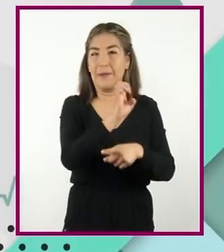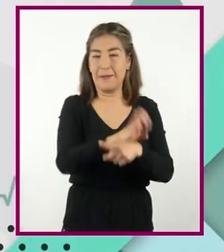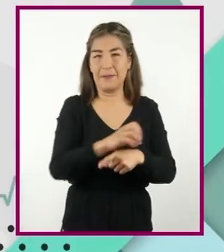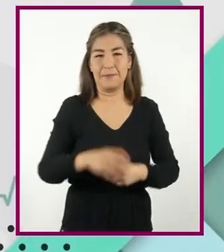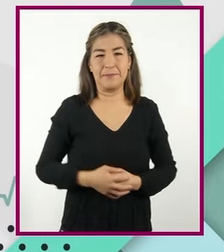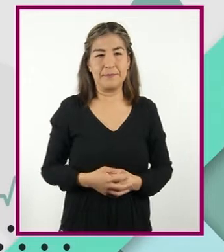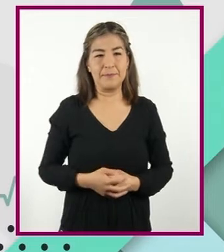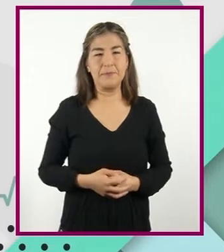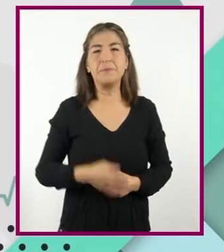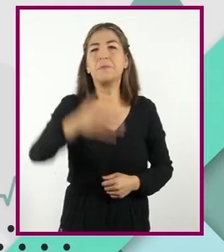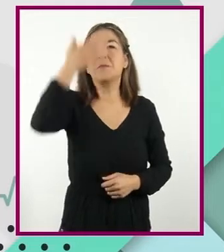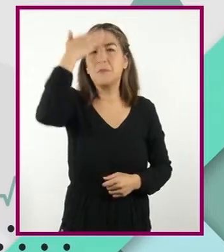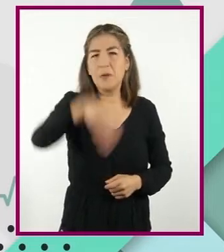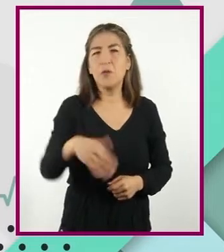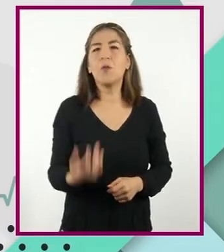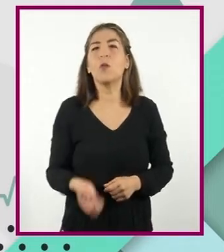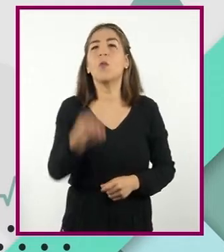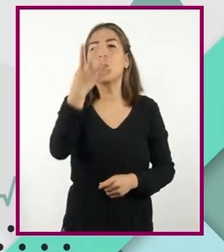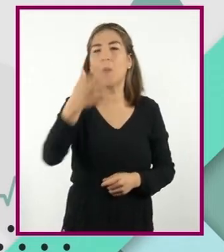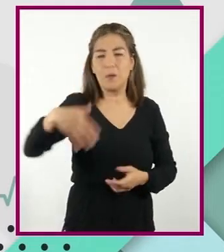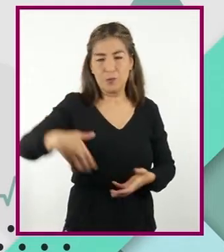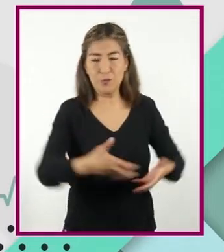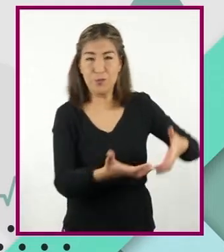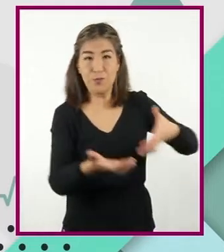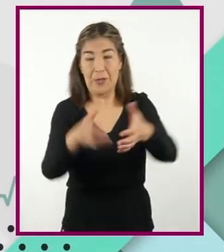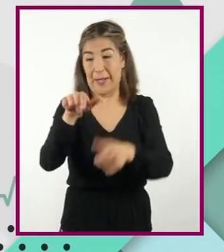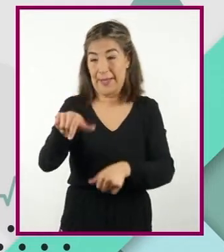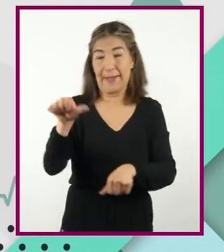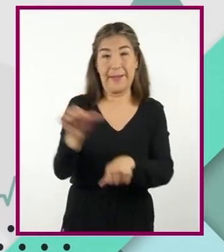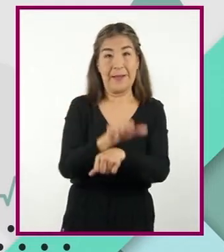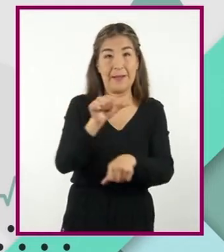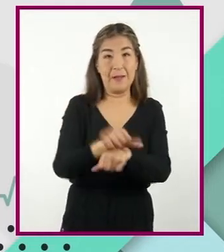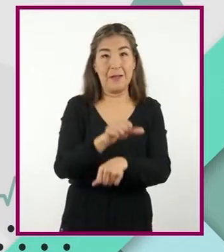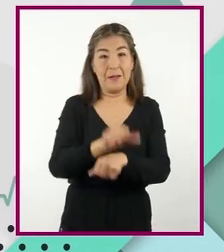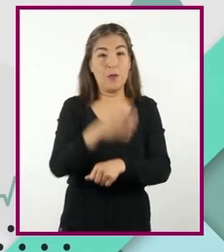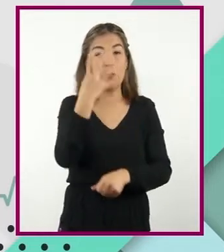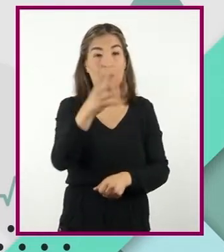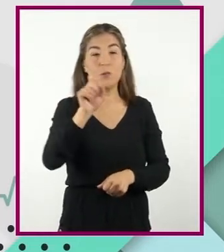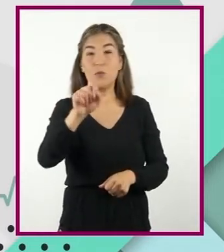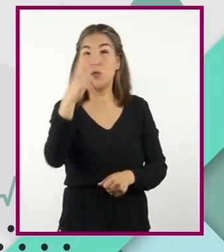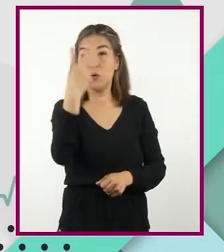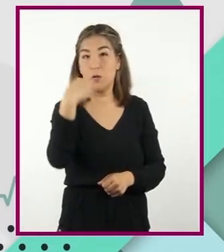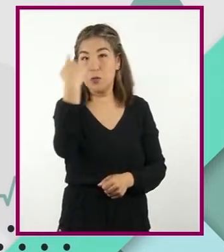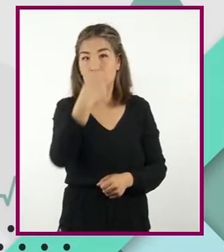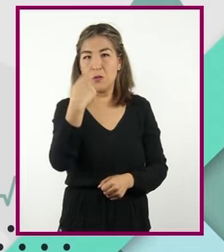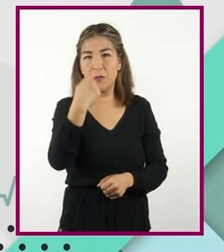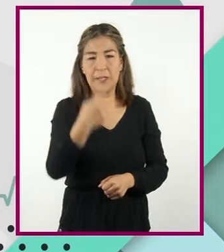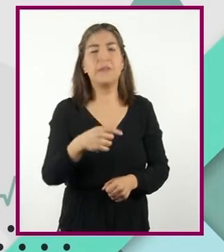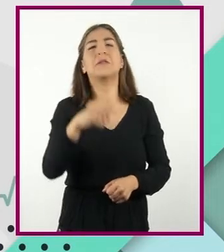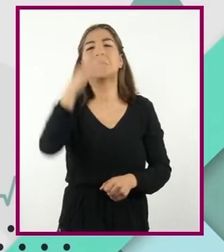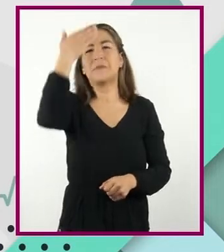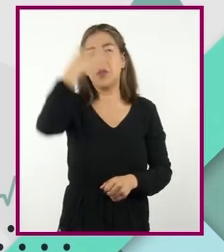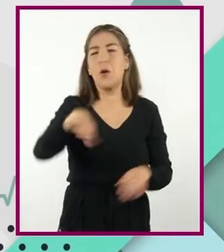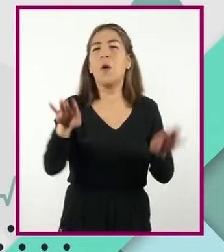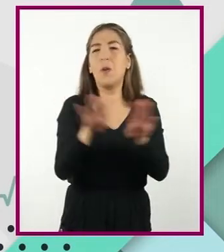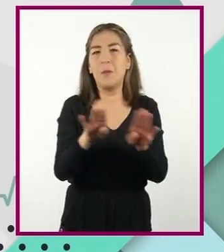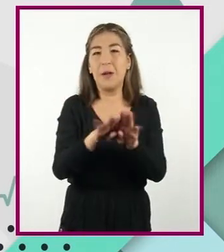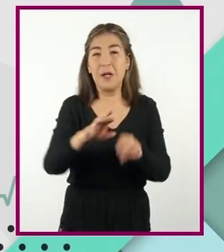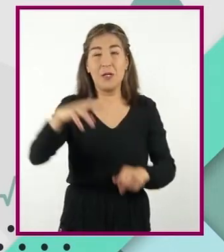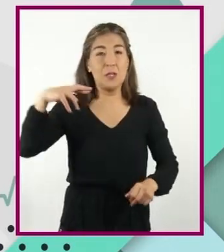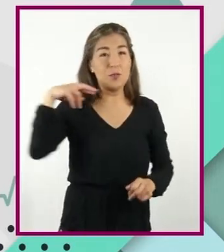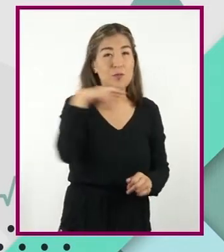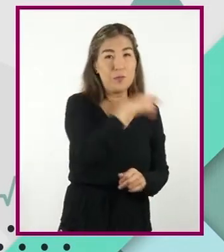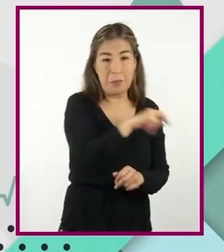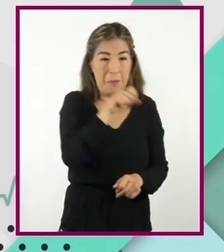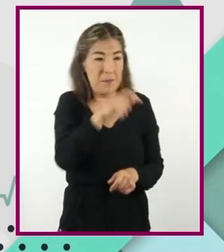para saber cuántos kilómetros recorrería el automóvil en 4.2 horas, sabiendo que se mueve con una rapidez